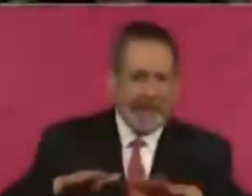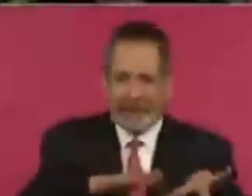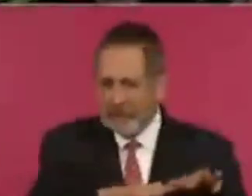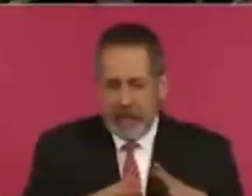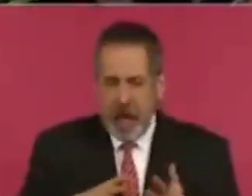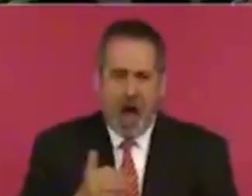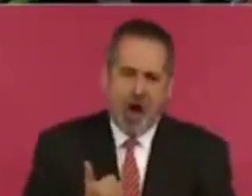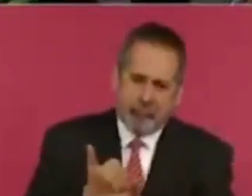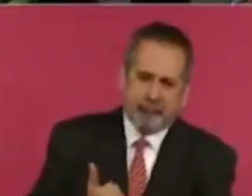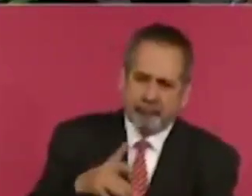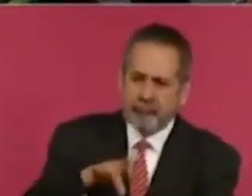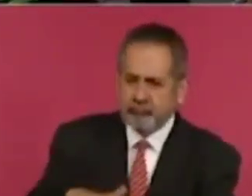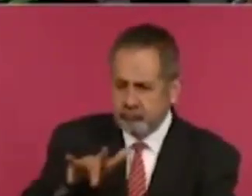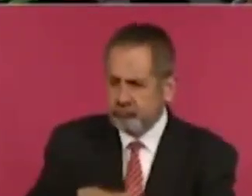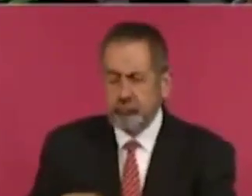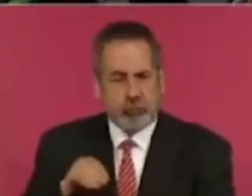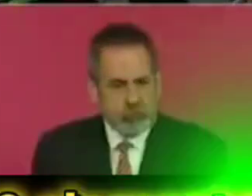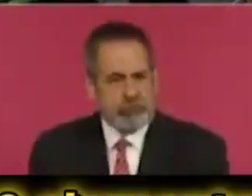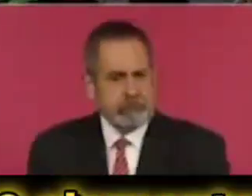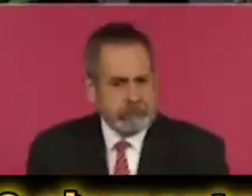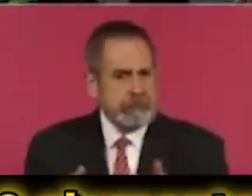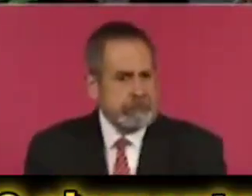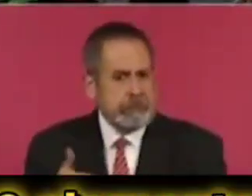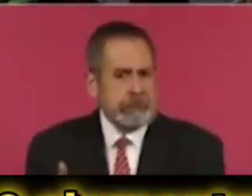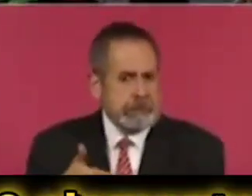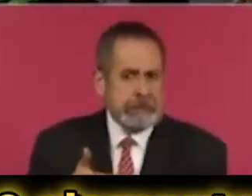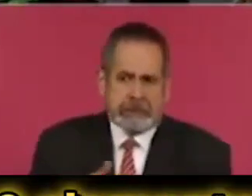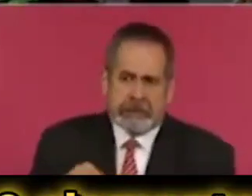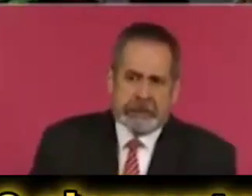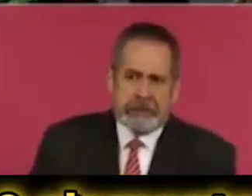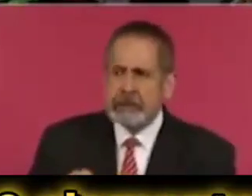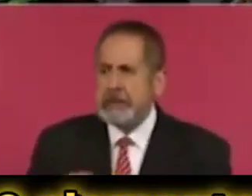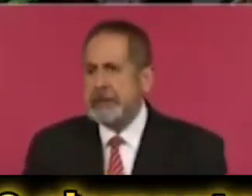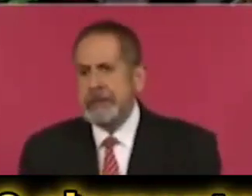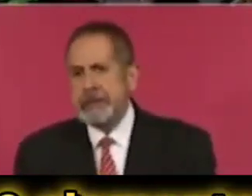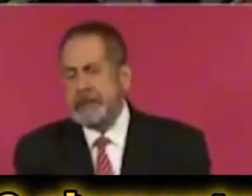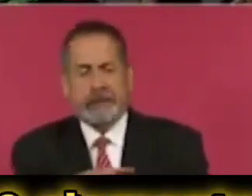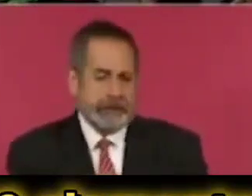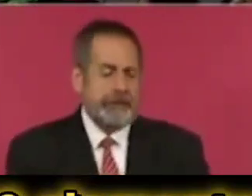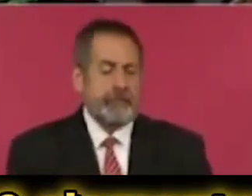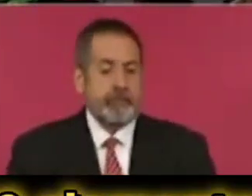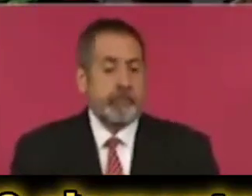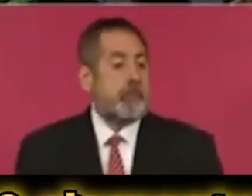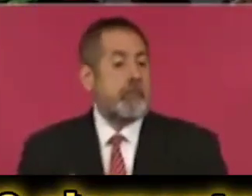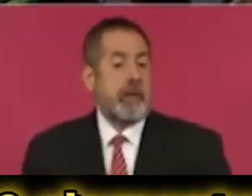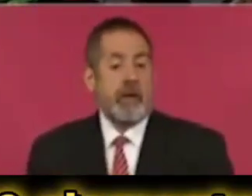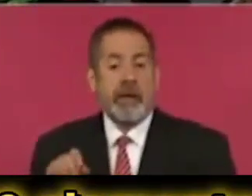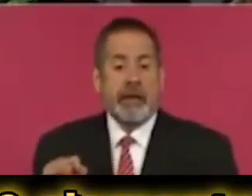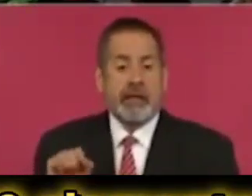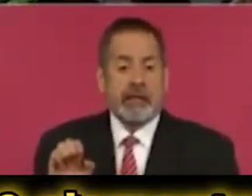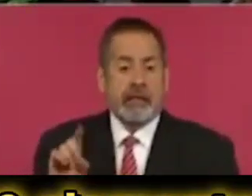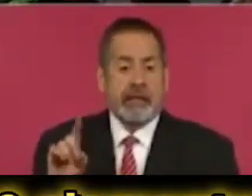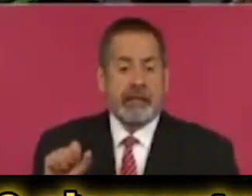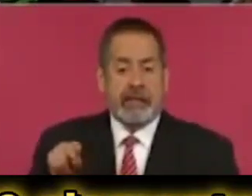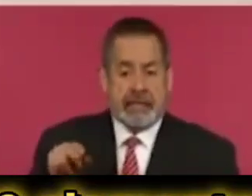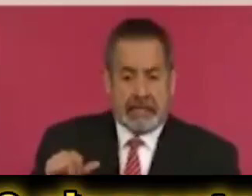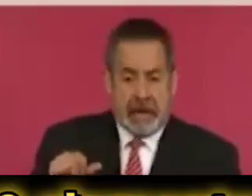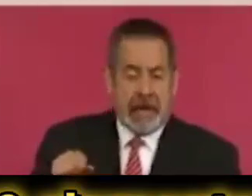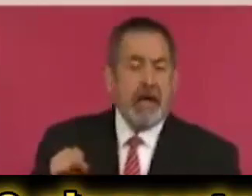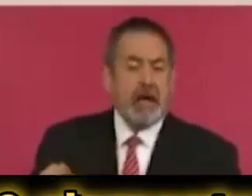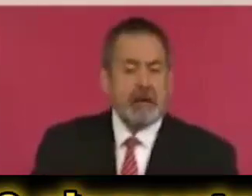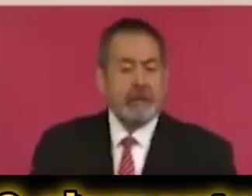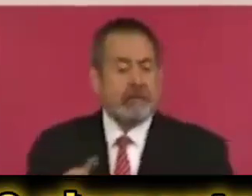Se sigue trabajando tanto la Secretaría de la Defensa como